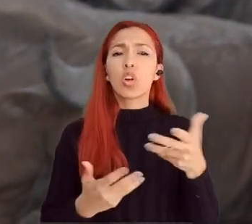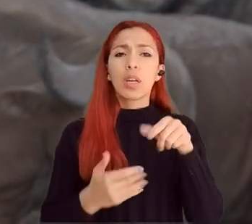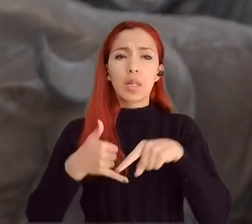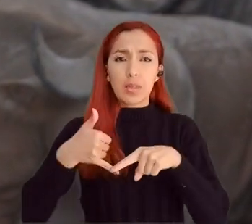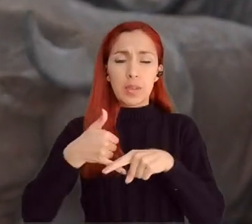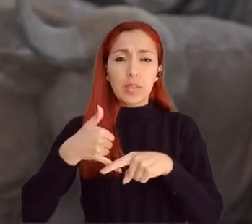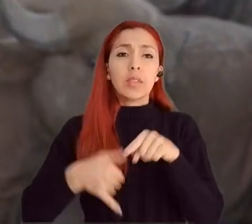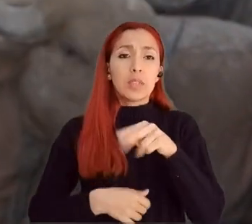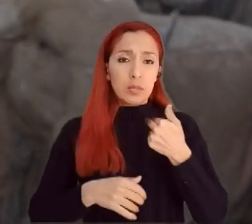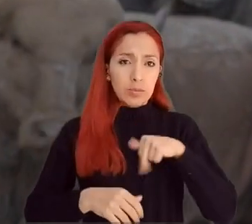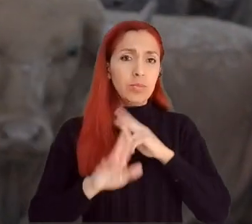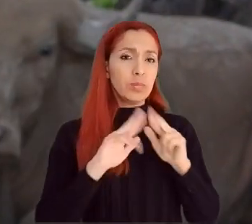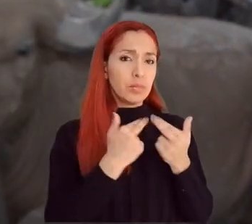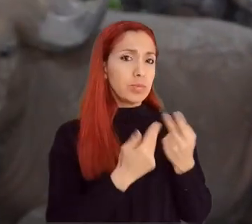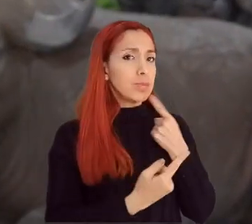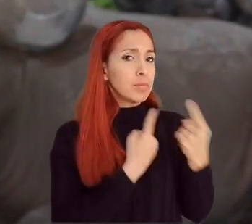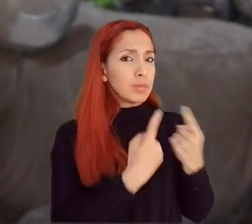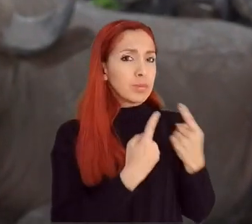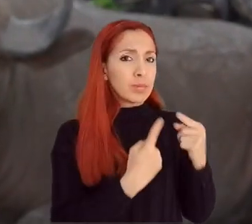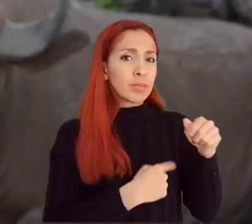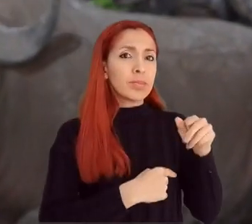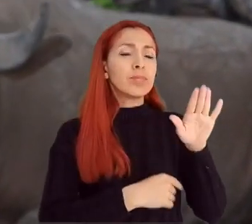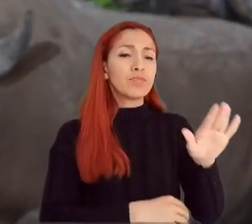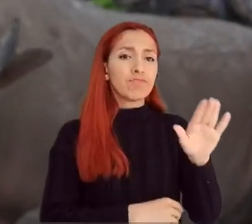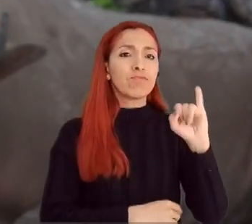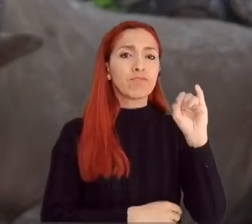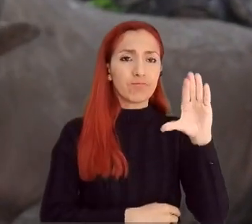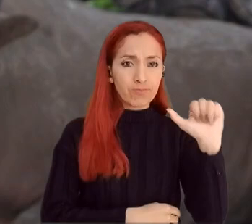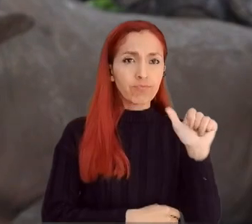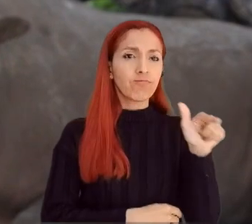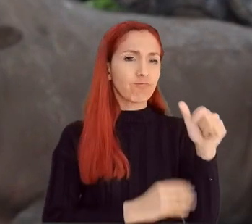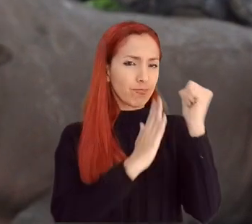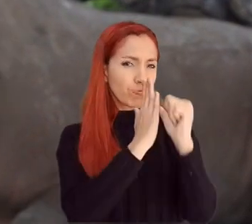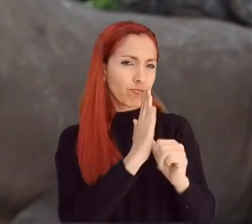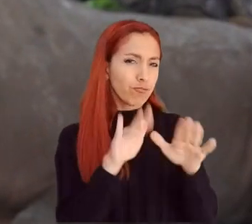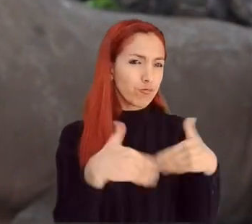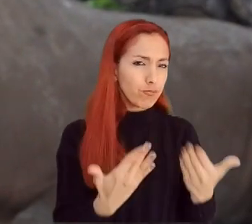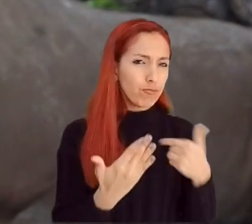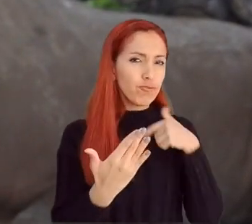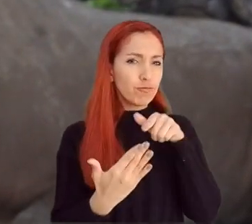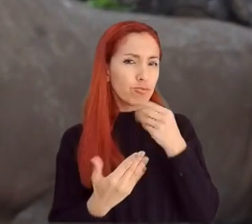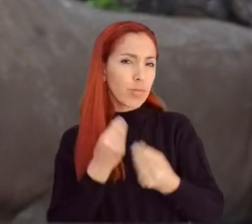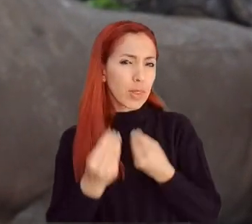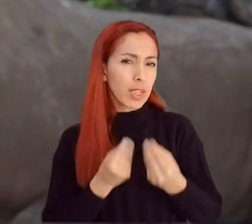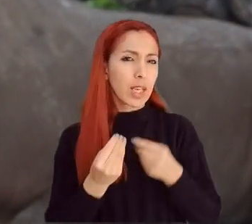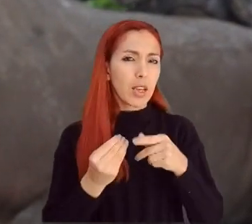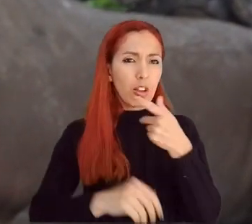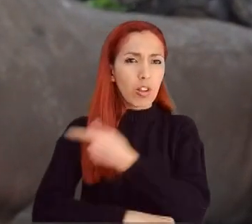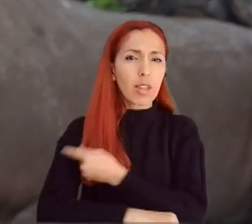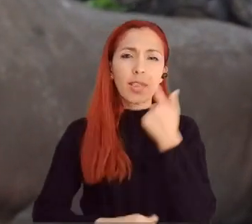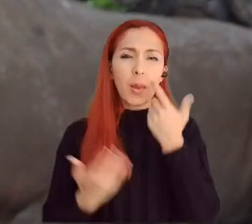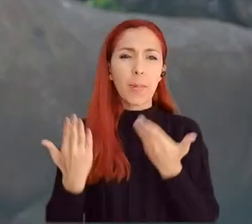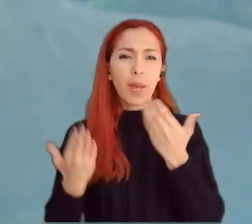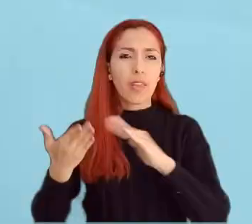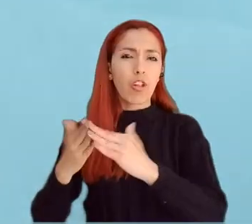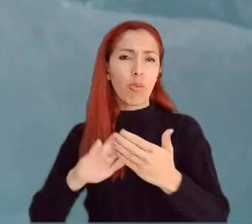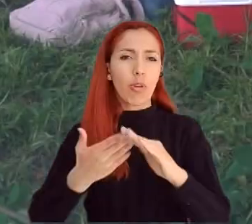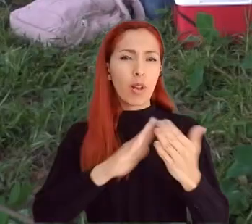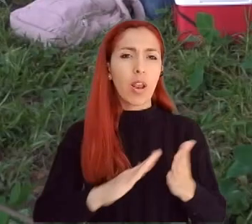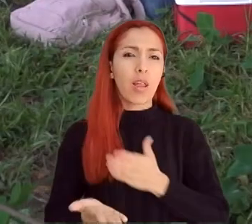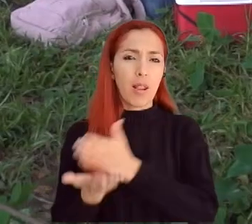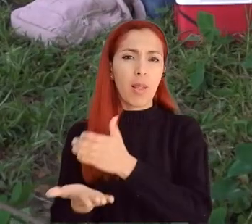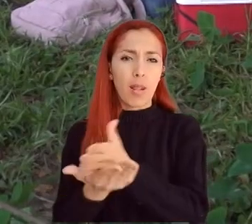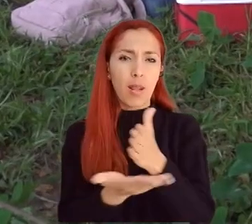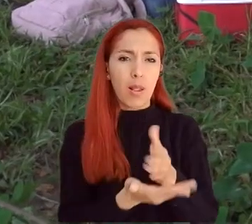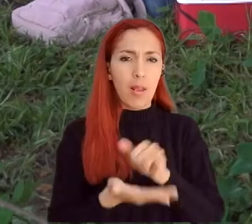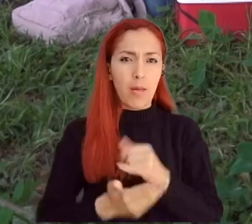vacunación. Nos reunimos con el ICA, de ahí hacemos un cronograma de vacunación, dependiendo de las comunidades a las que vamos a vacunar.